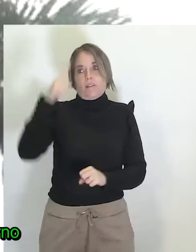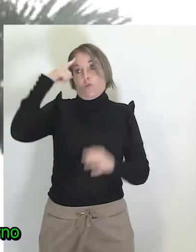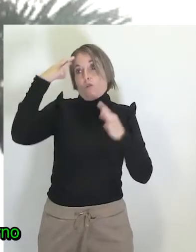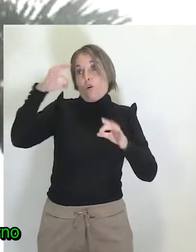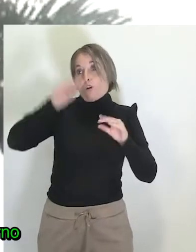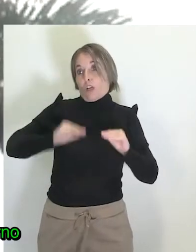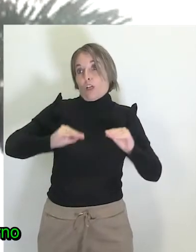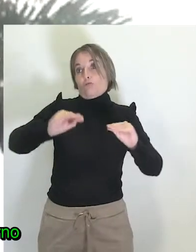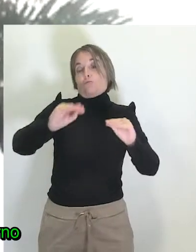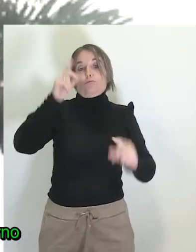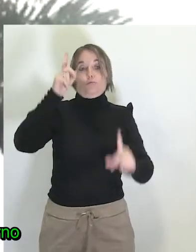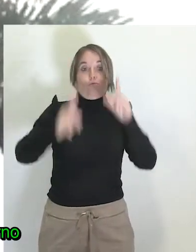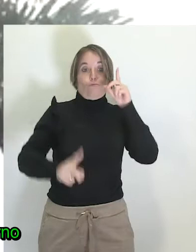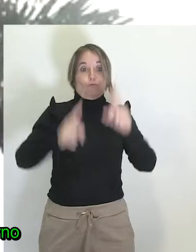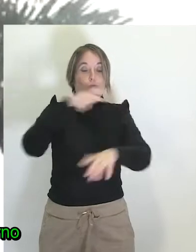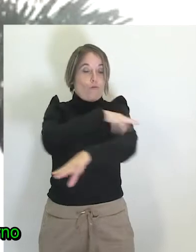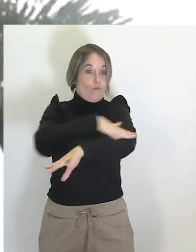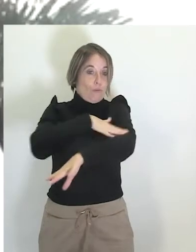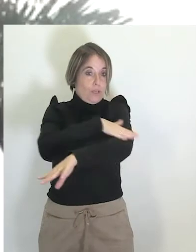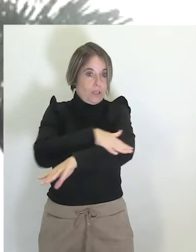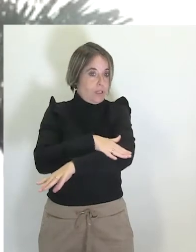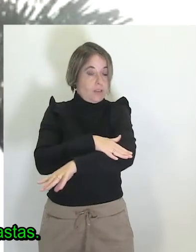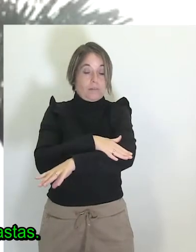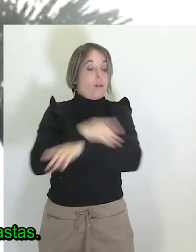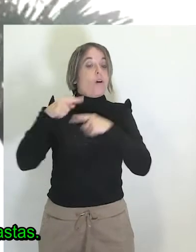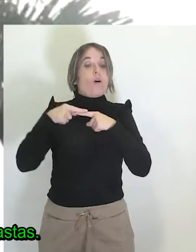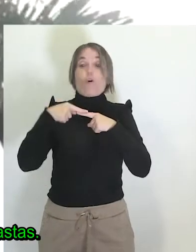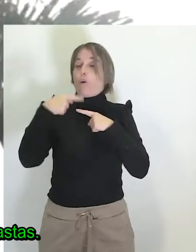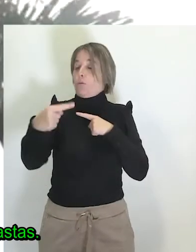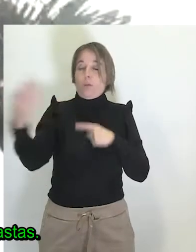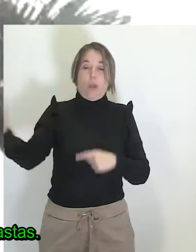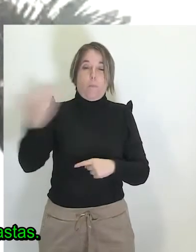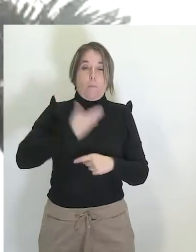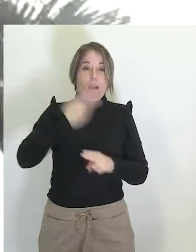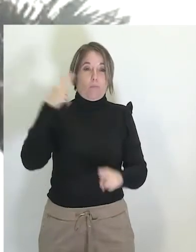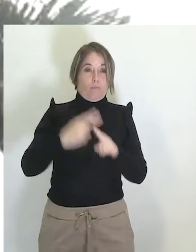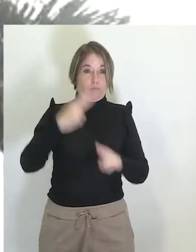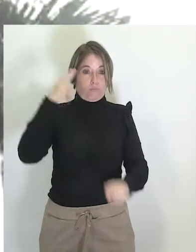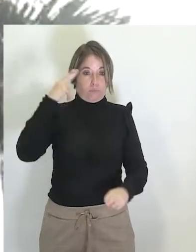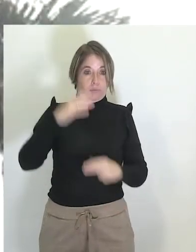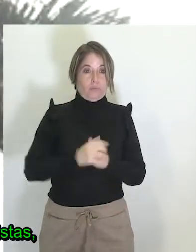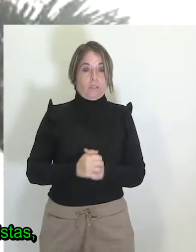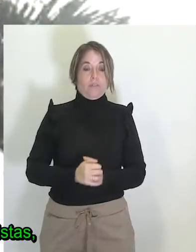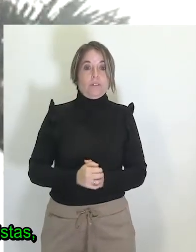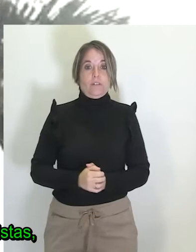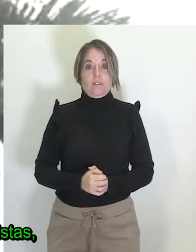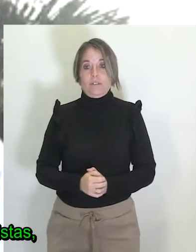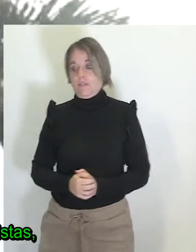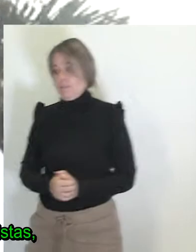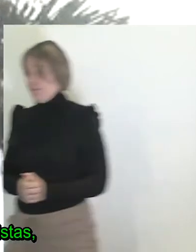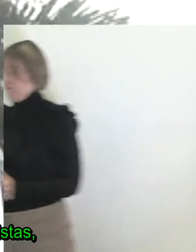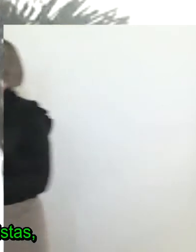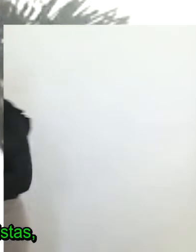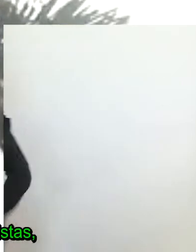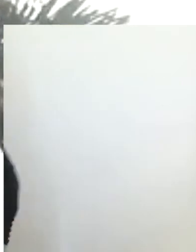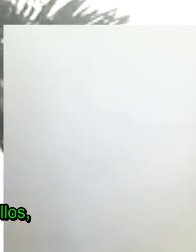la lógica con la que operó este gobierno y las consecuencias fue nefasta. Y principalmente para